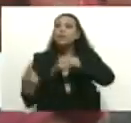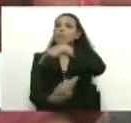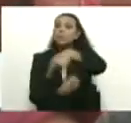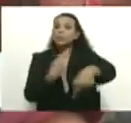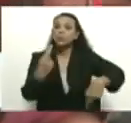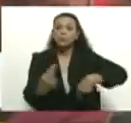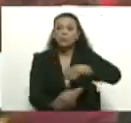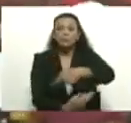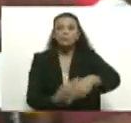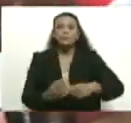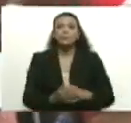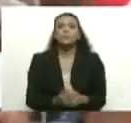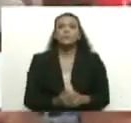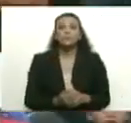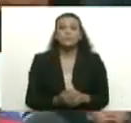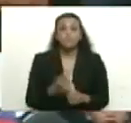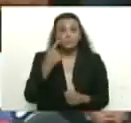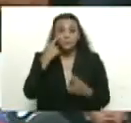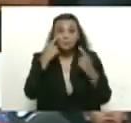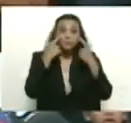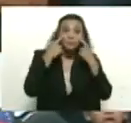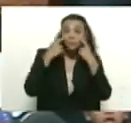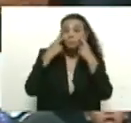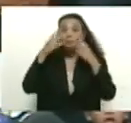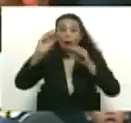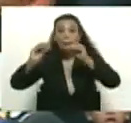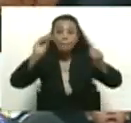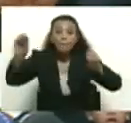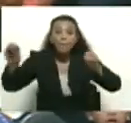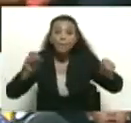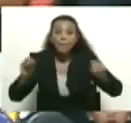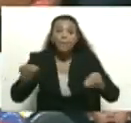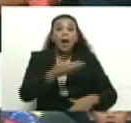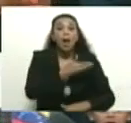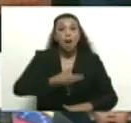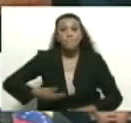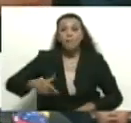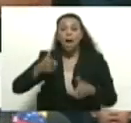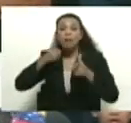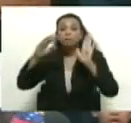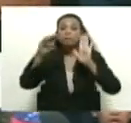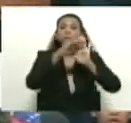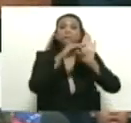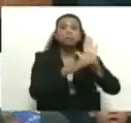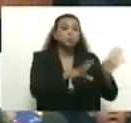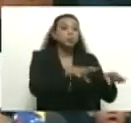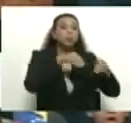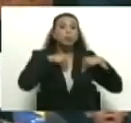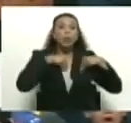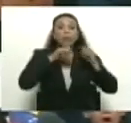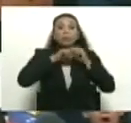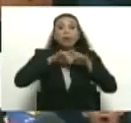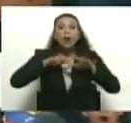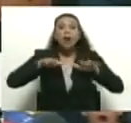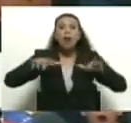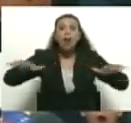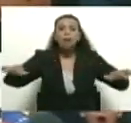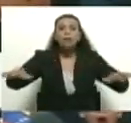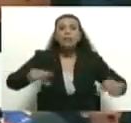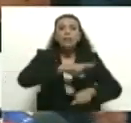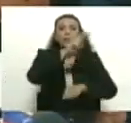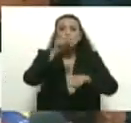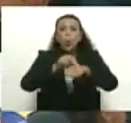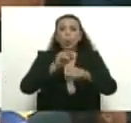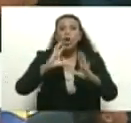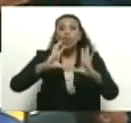Andamos así, revisando. Y le he pedido, además el presidente nos ha dado la instrucción, despliegue de la dirección nacional por